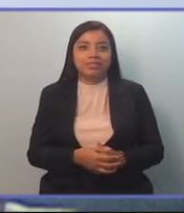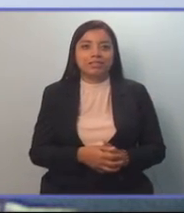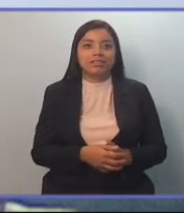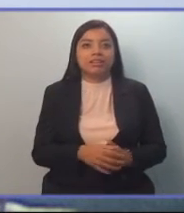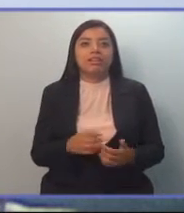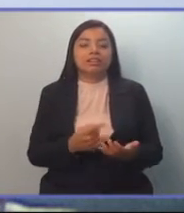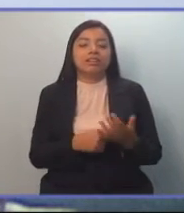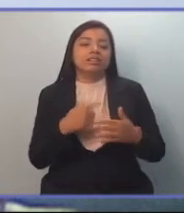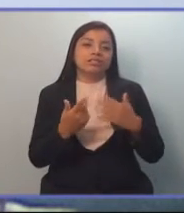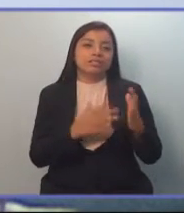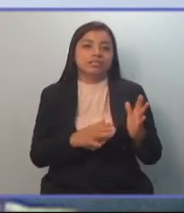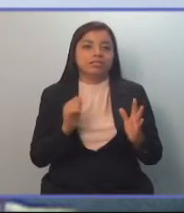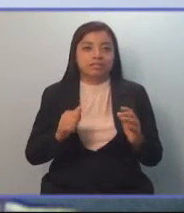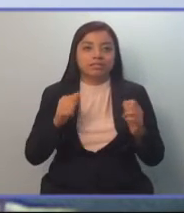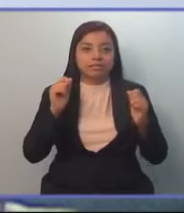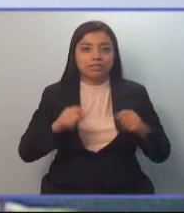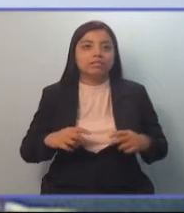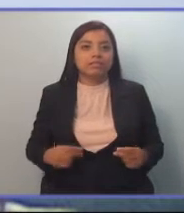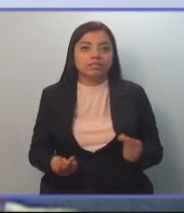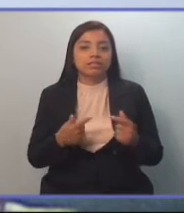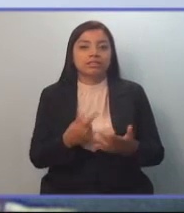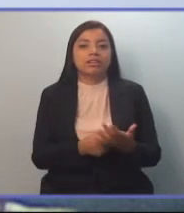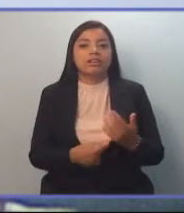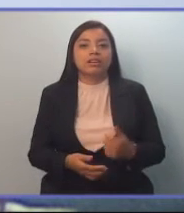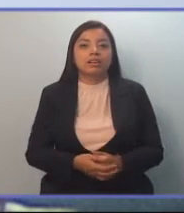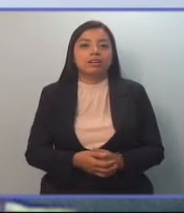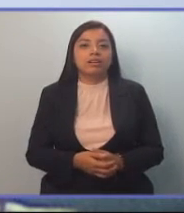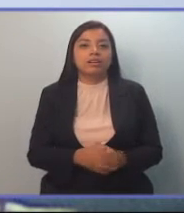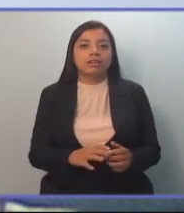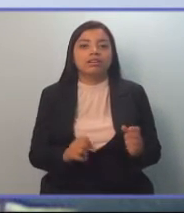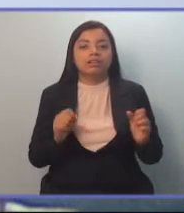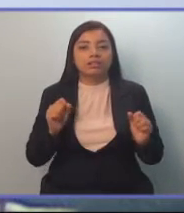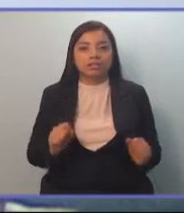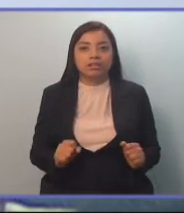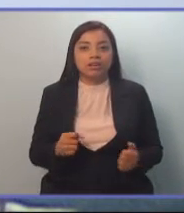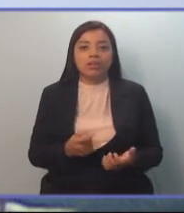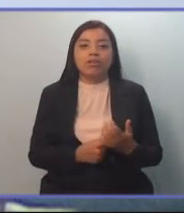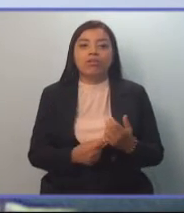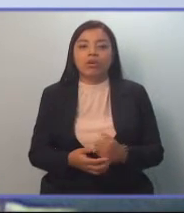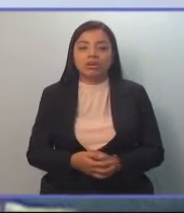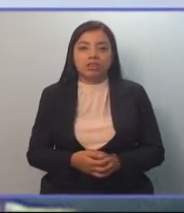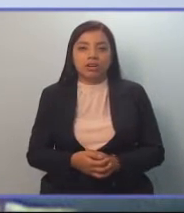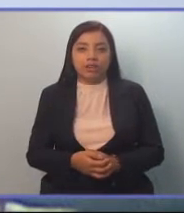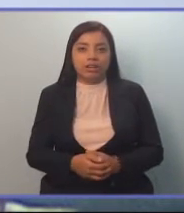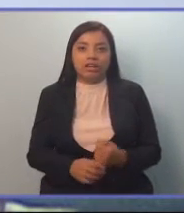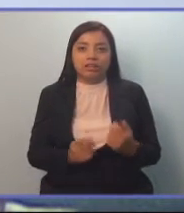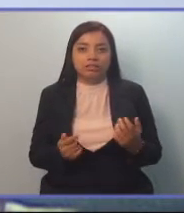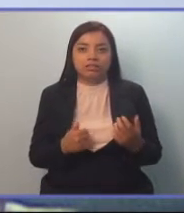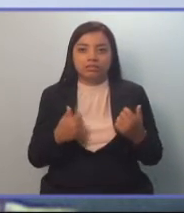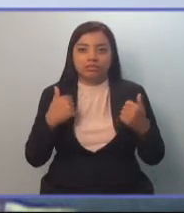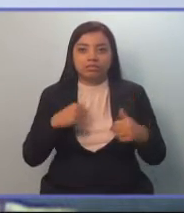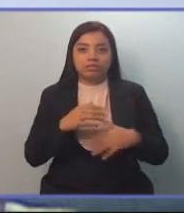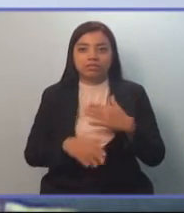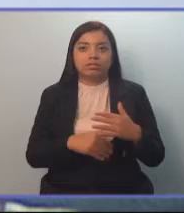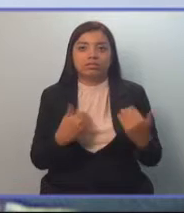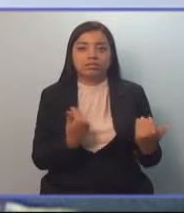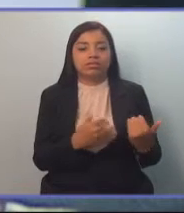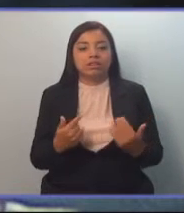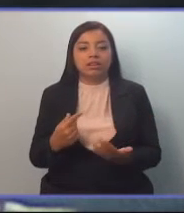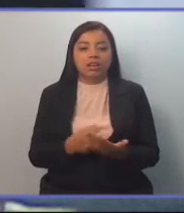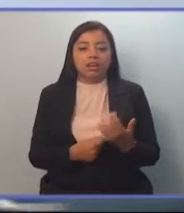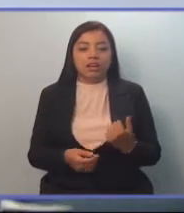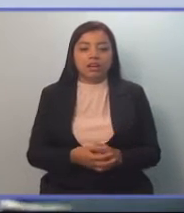artículos, facilitando con ello el trabajo y el acceso a los permisos y licencias sin una afectación económica y